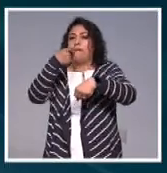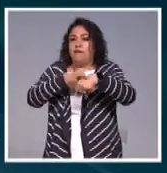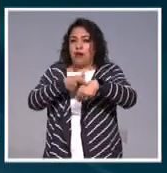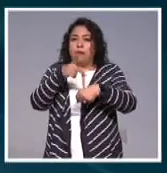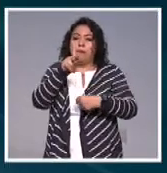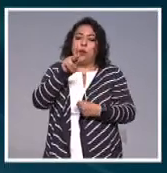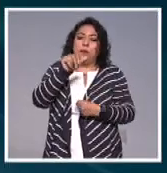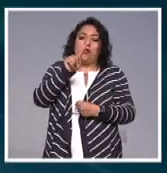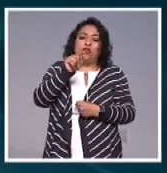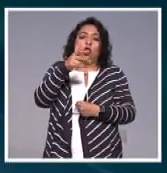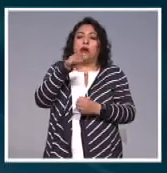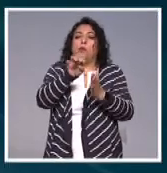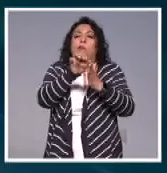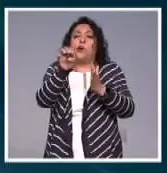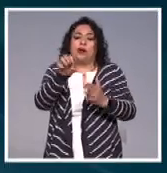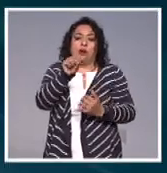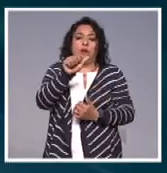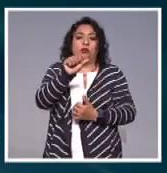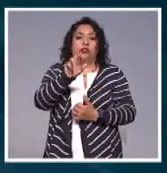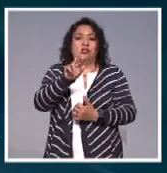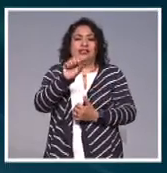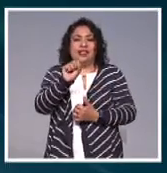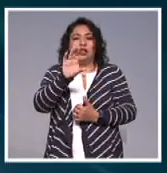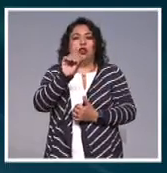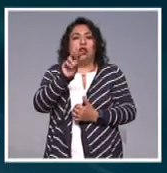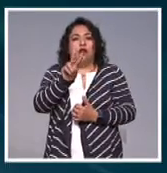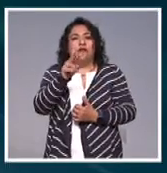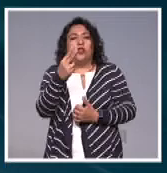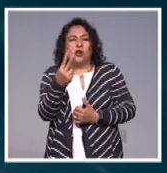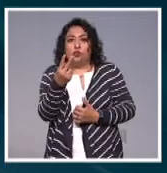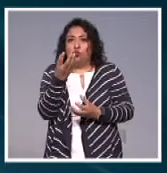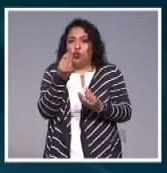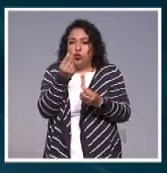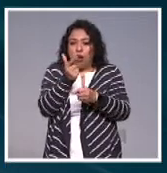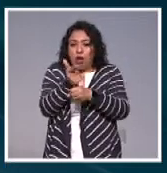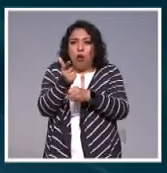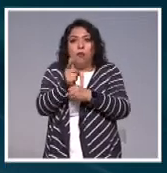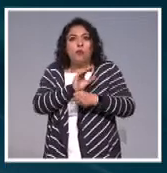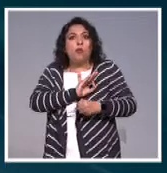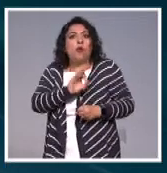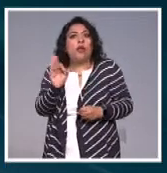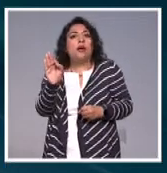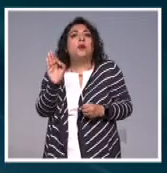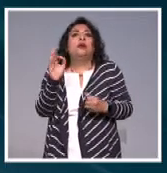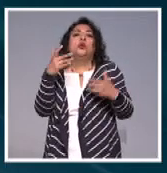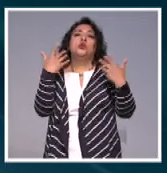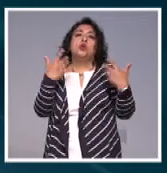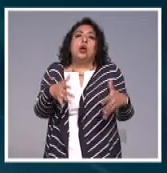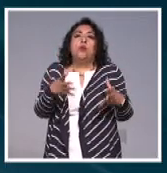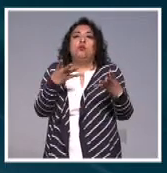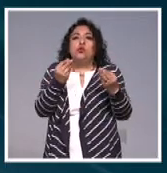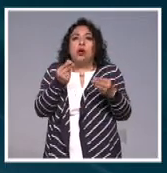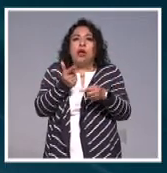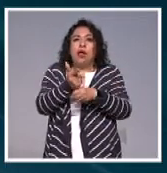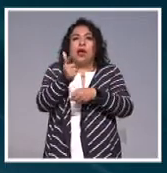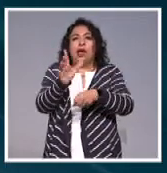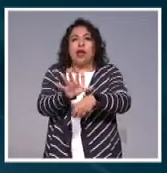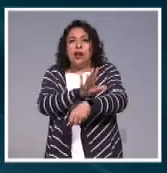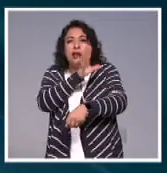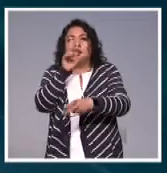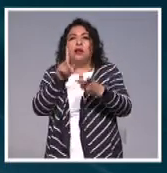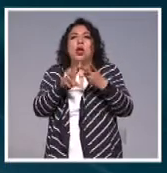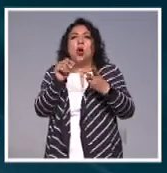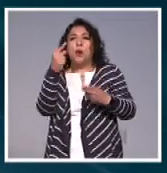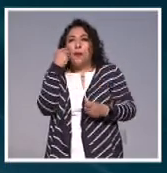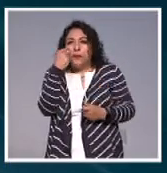en este caso, por ejemplo, el SARS-CoV-2. ¿No? Hay muchísimas formas de detectar y nosotros podemos explotar tanto señales eléctricas como